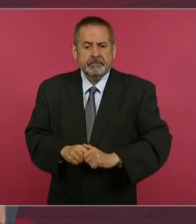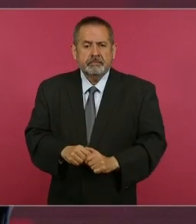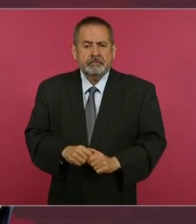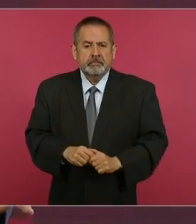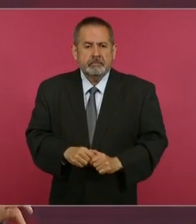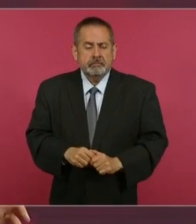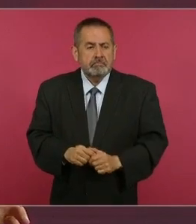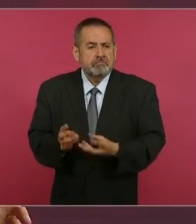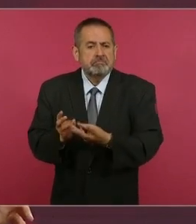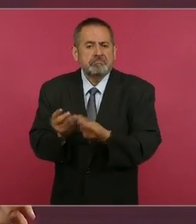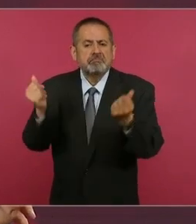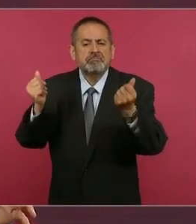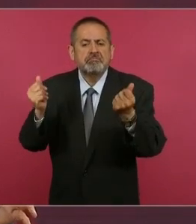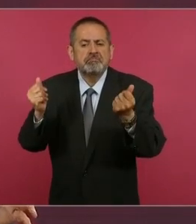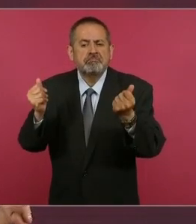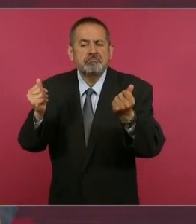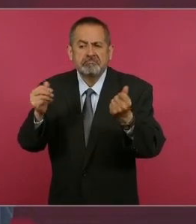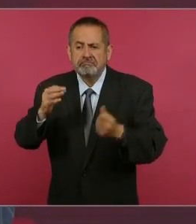Y lo resolvimos.